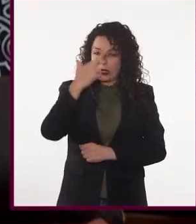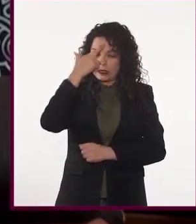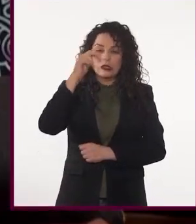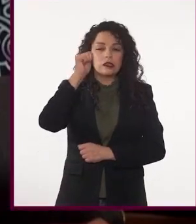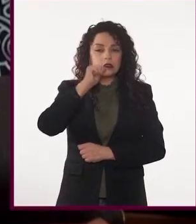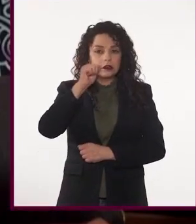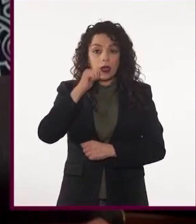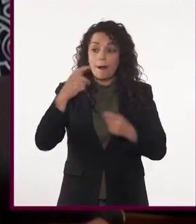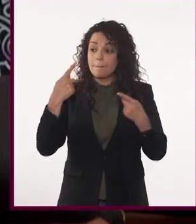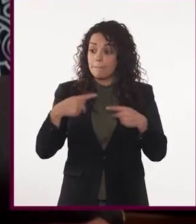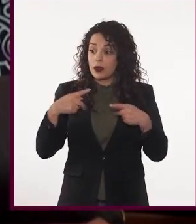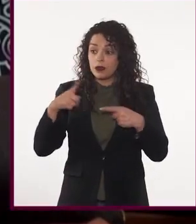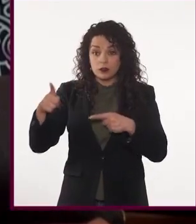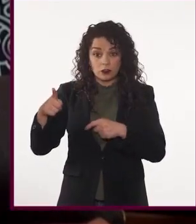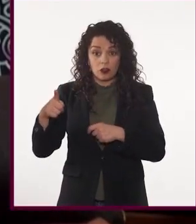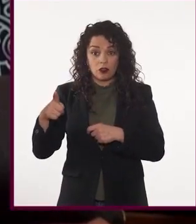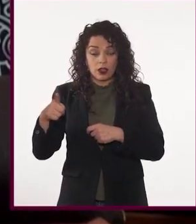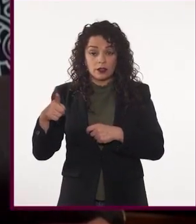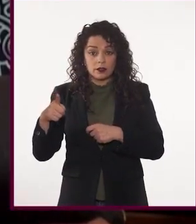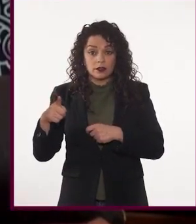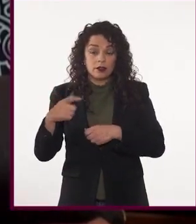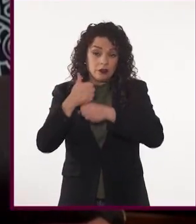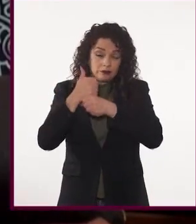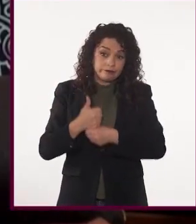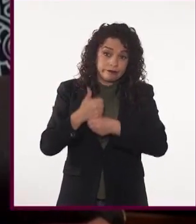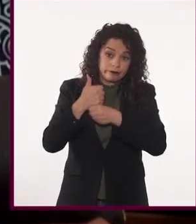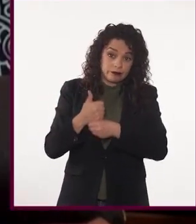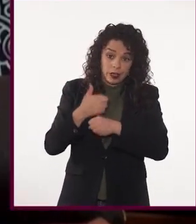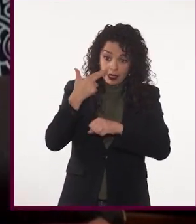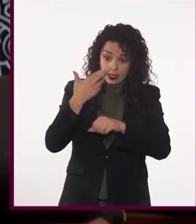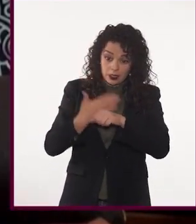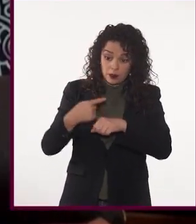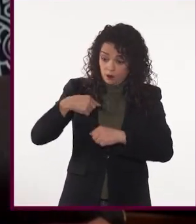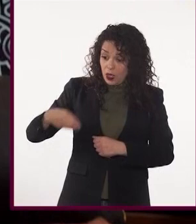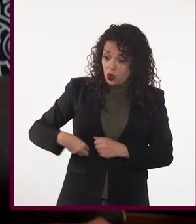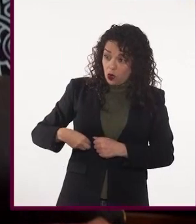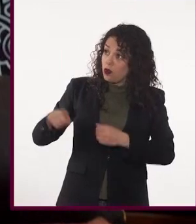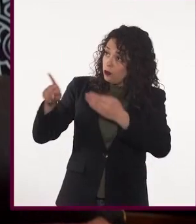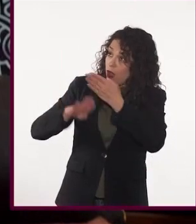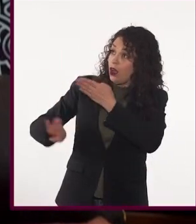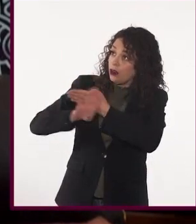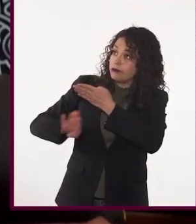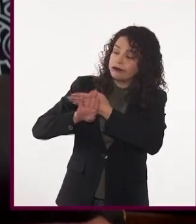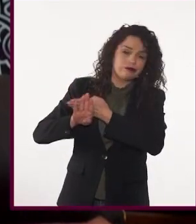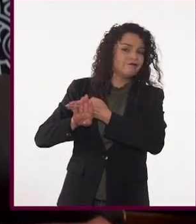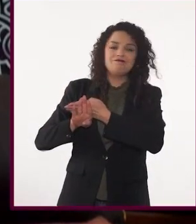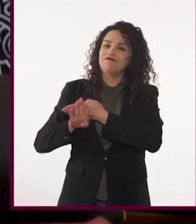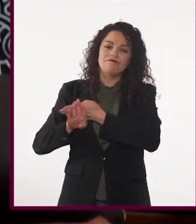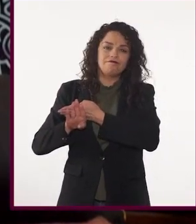Y recuerda siempre, las personas agredidas no tienen la responsabilidad de ser agredidas.